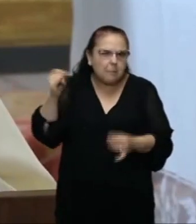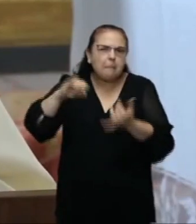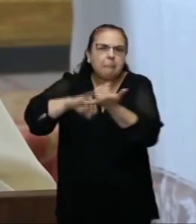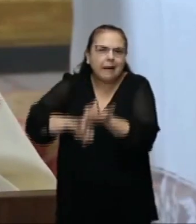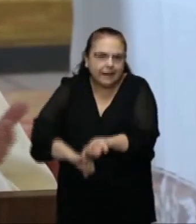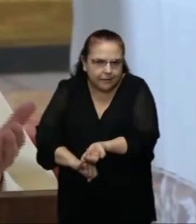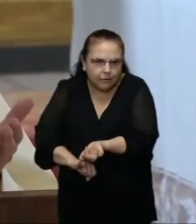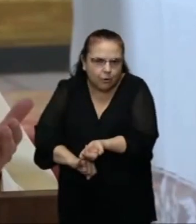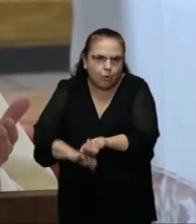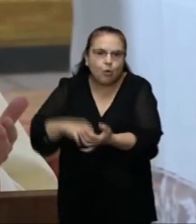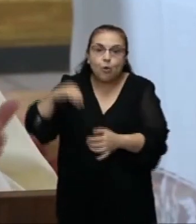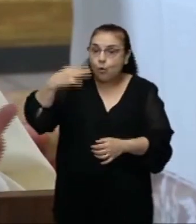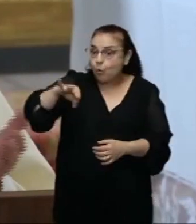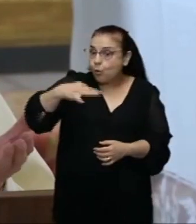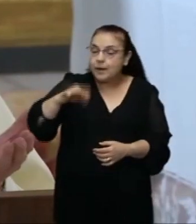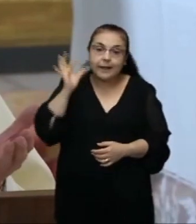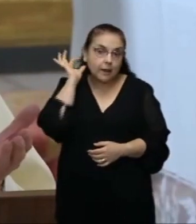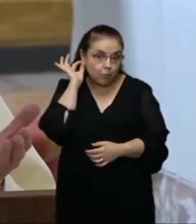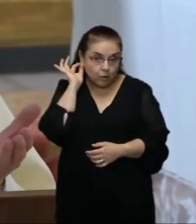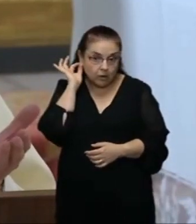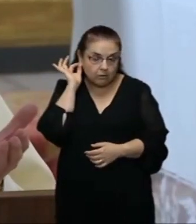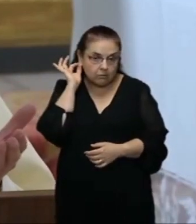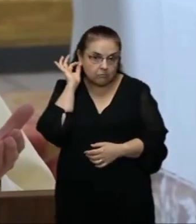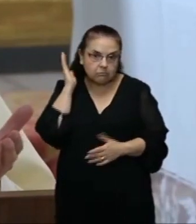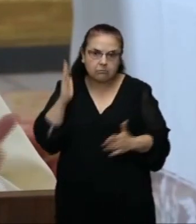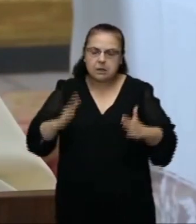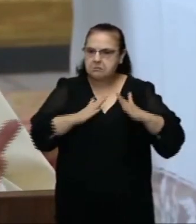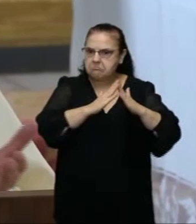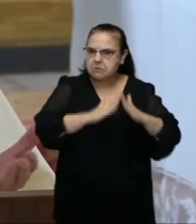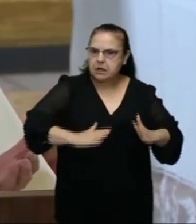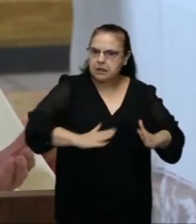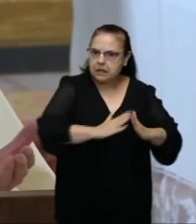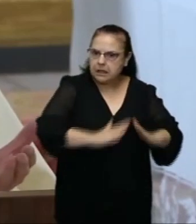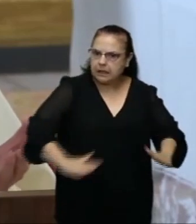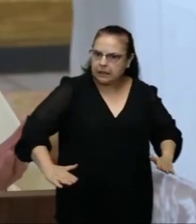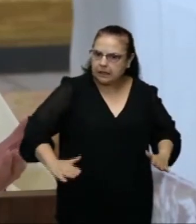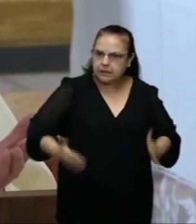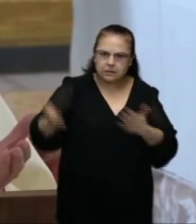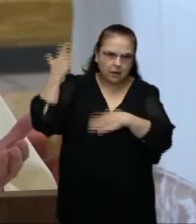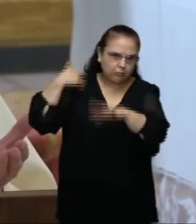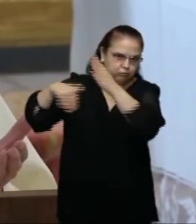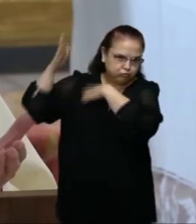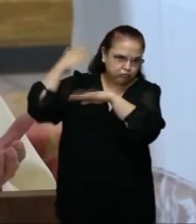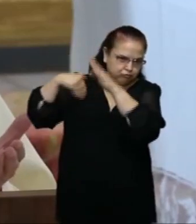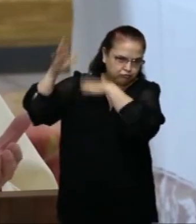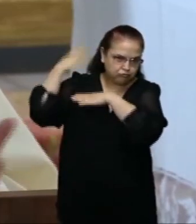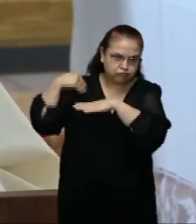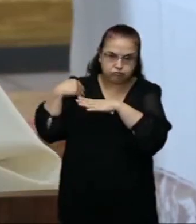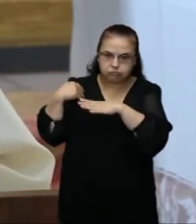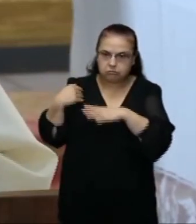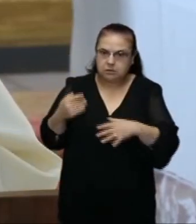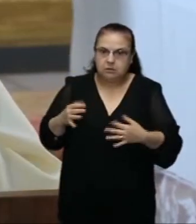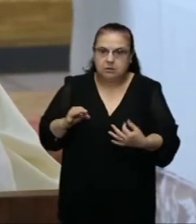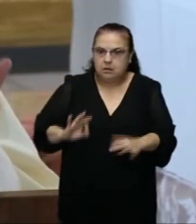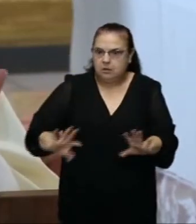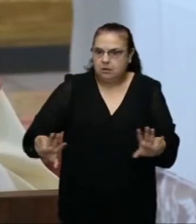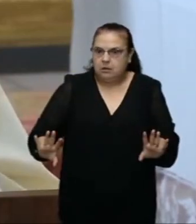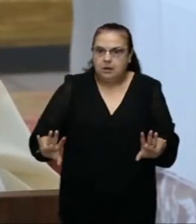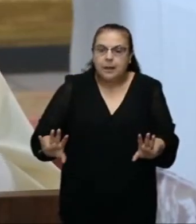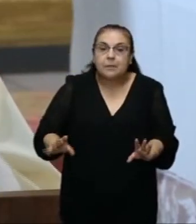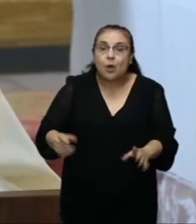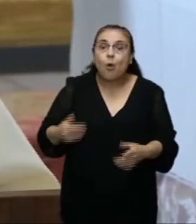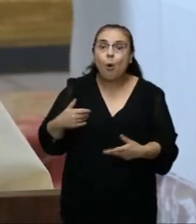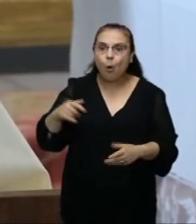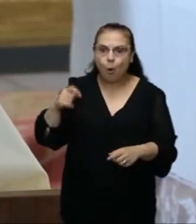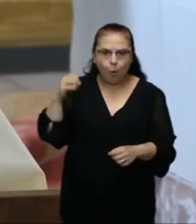mujer. Y es que en la Iglesia primitiva no existía el celibato. Eso es del siglo